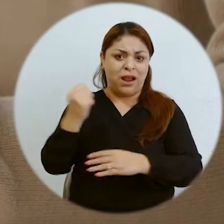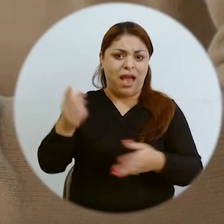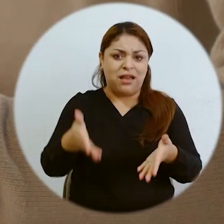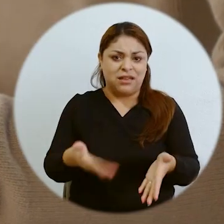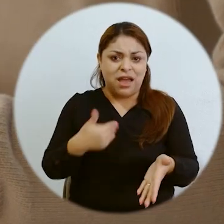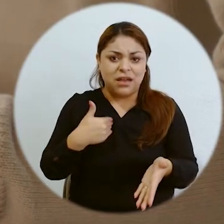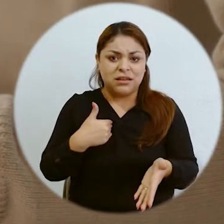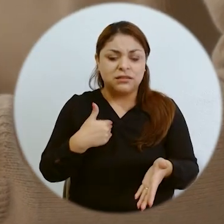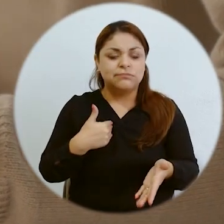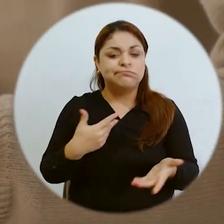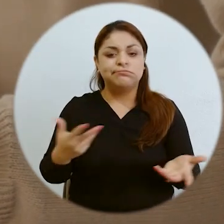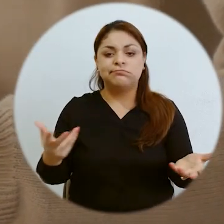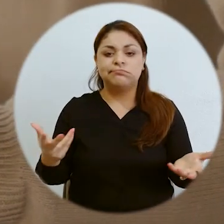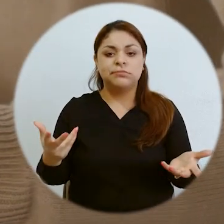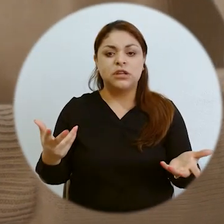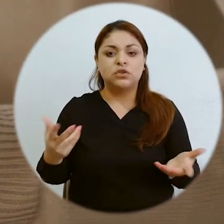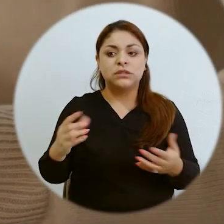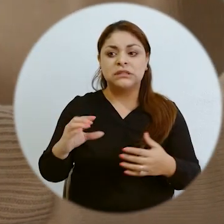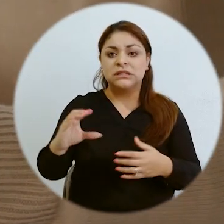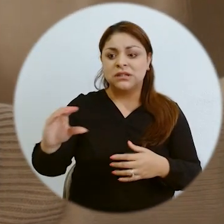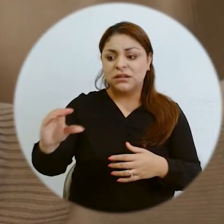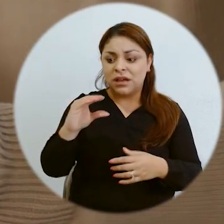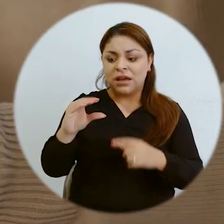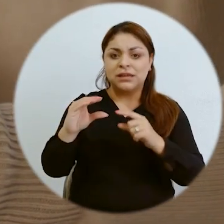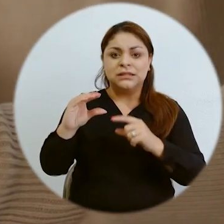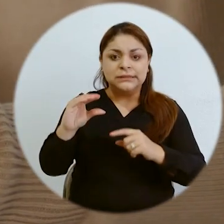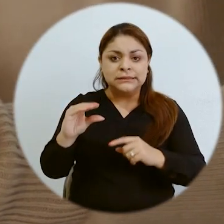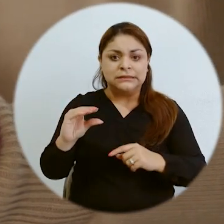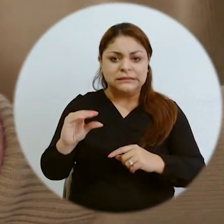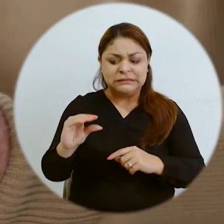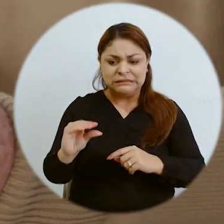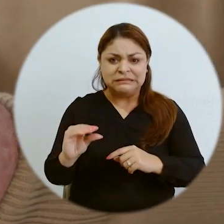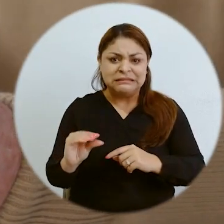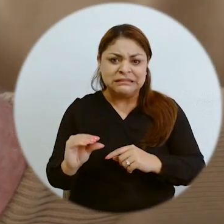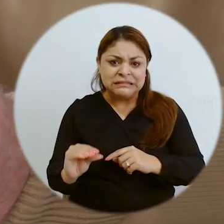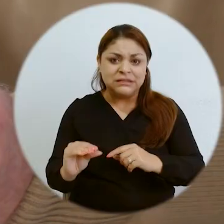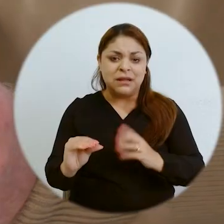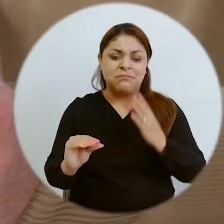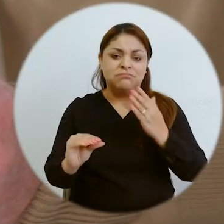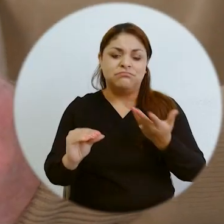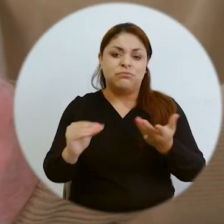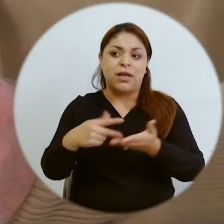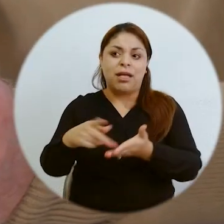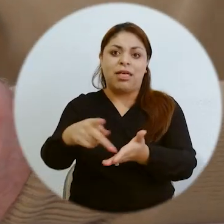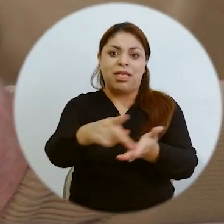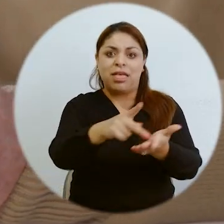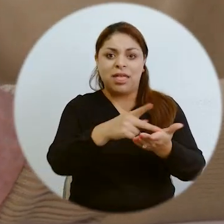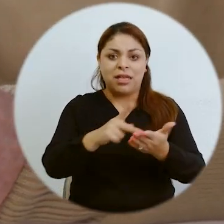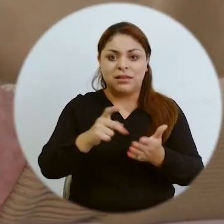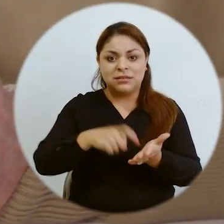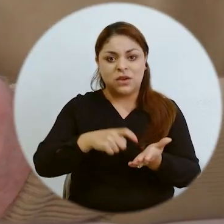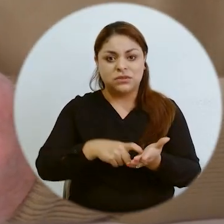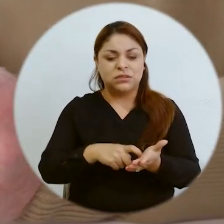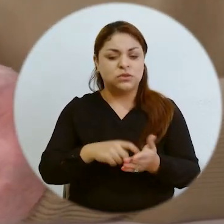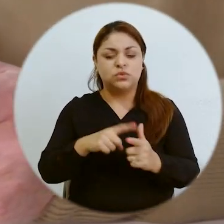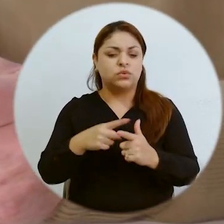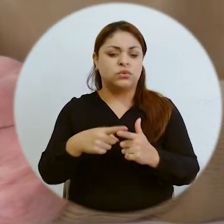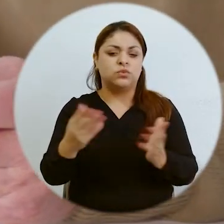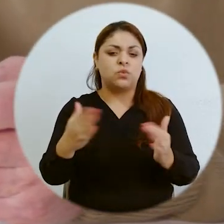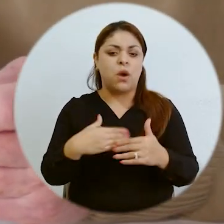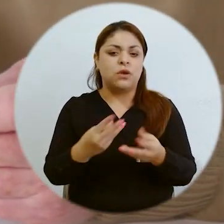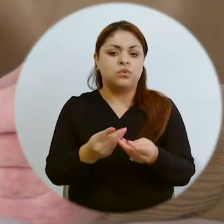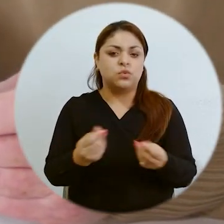lo que va a tener es menos ingreso disponible para vivir bien. Entonces, esto no solo se cura viendo a